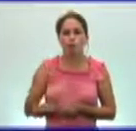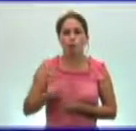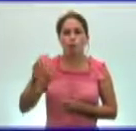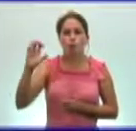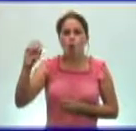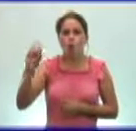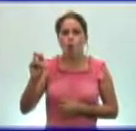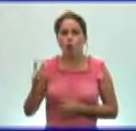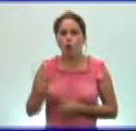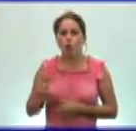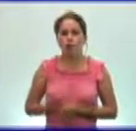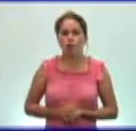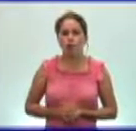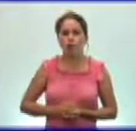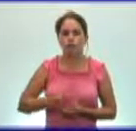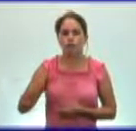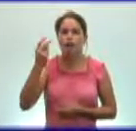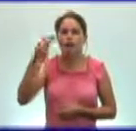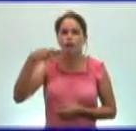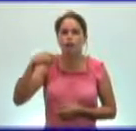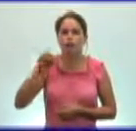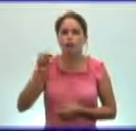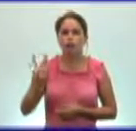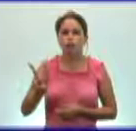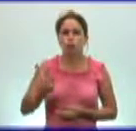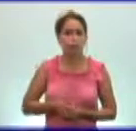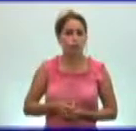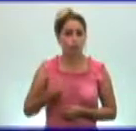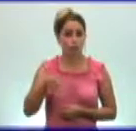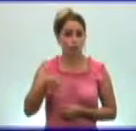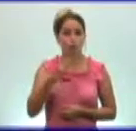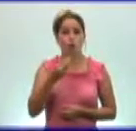dihidrógeno. También esto lo pueden encontrar